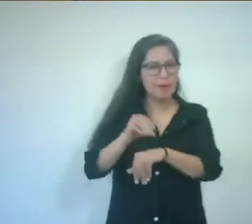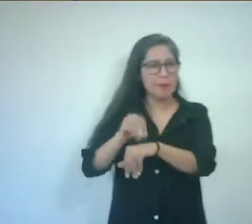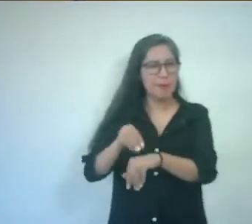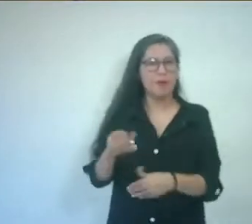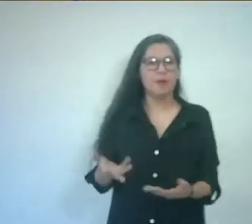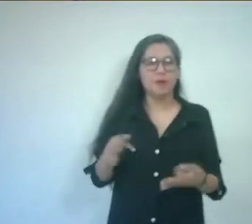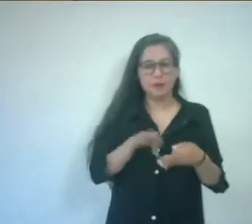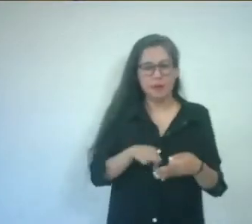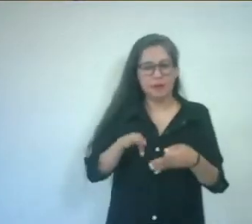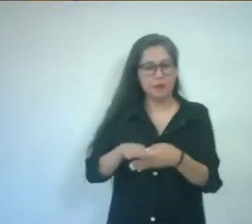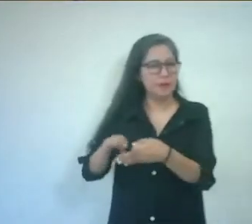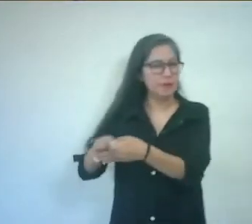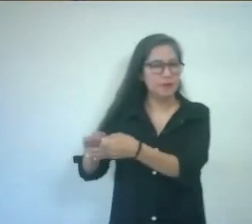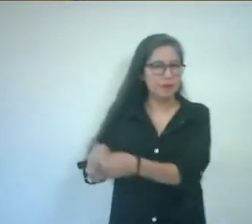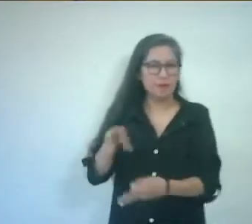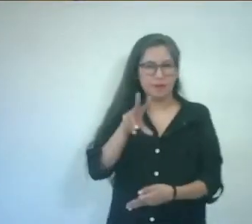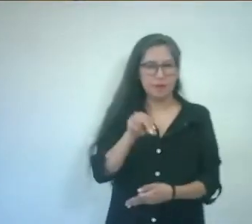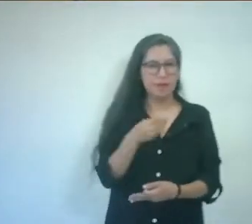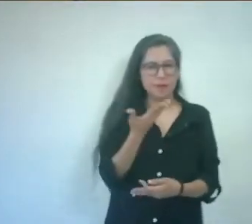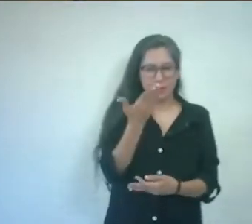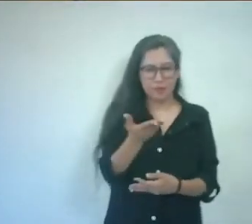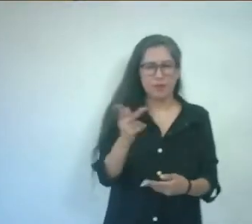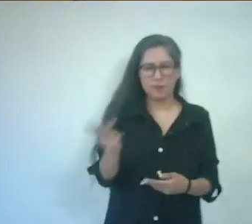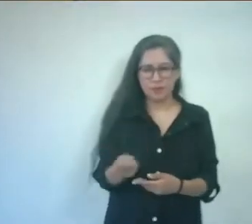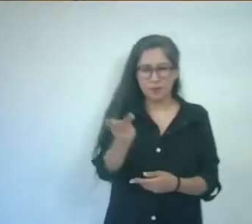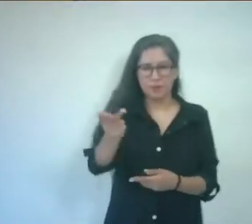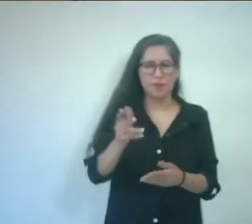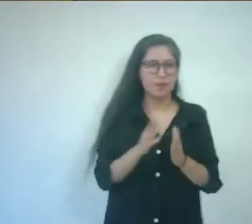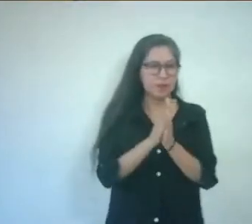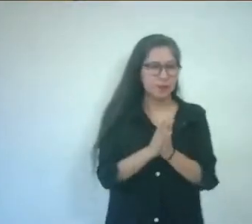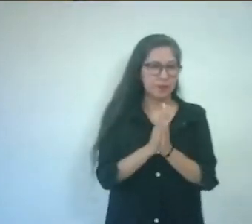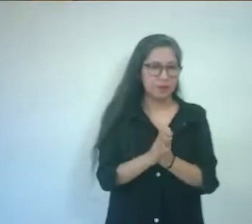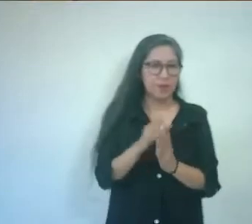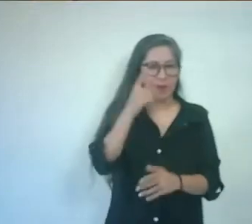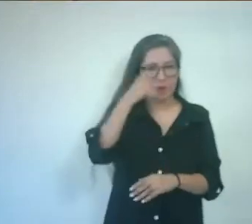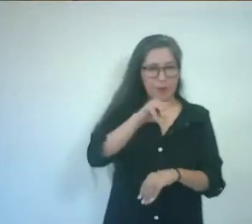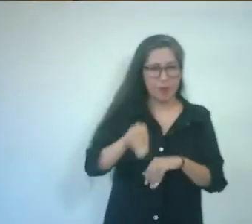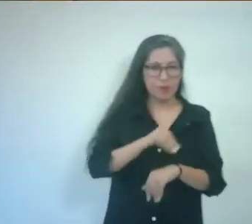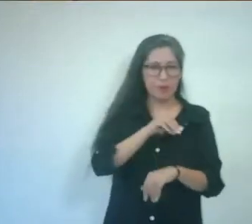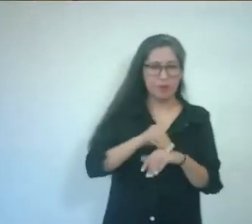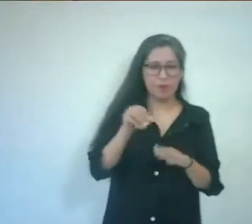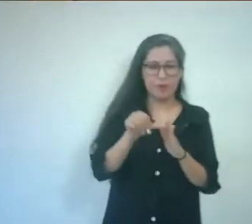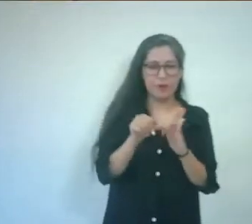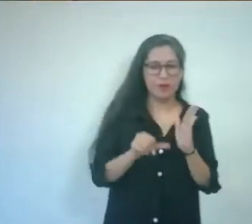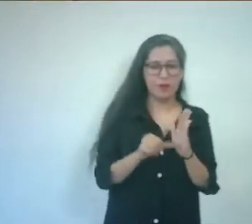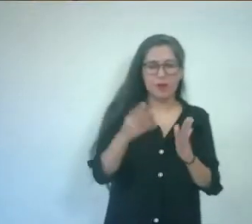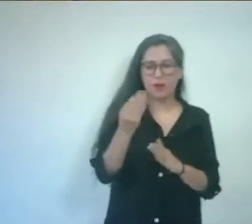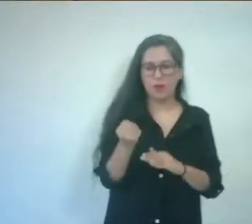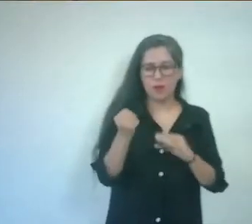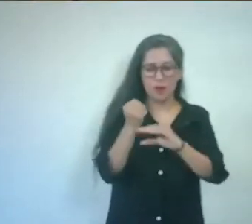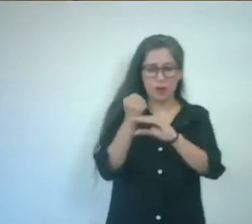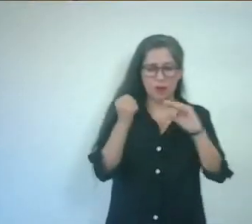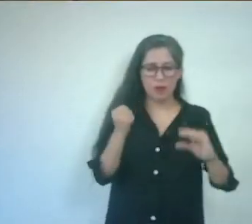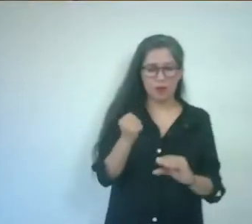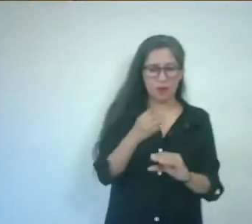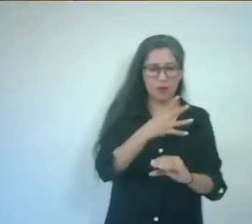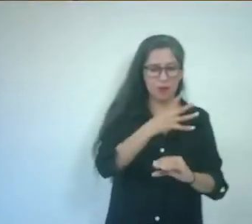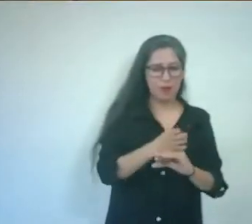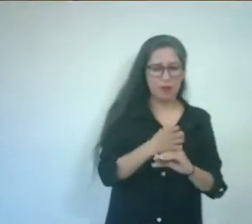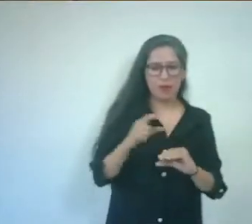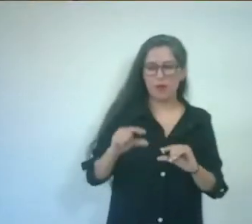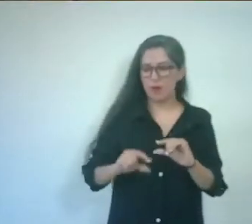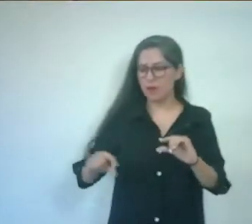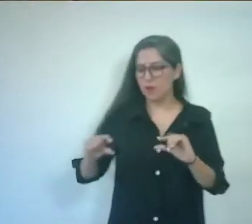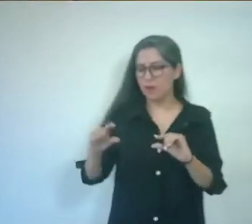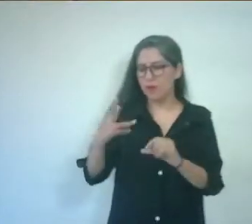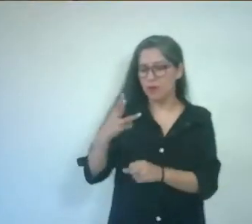la autorización a este órgano colegiado. Esto en cumplimiento a lo señalado en los artículos 9, fracción 4 y 21, párrafo 3